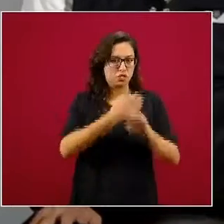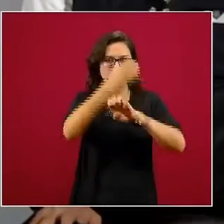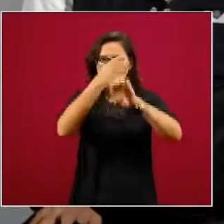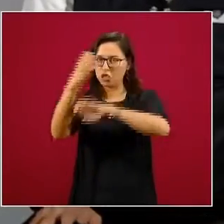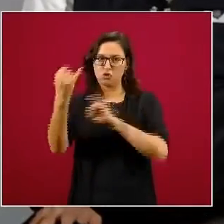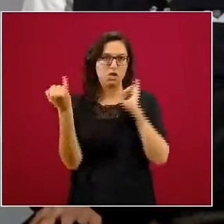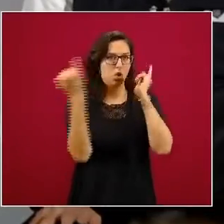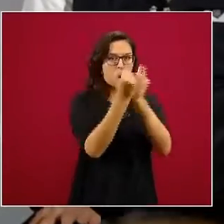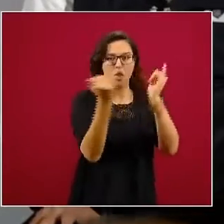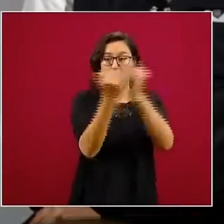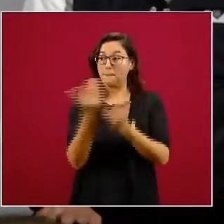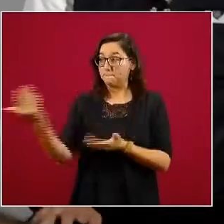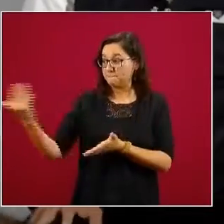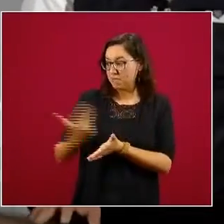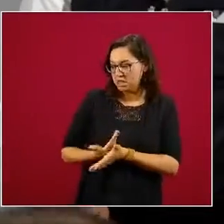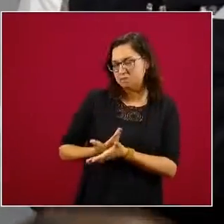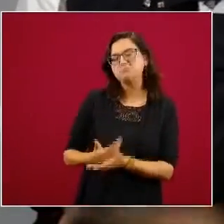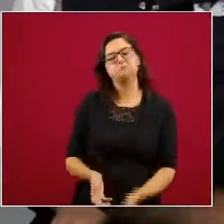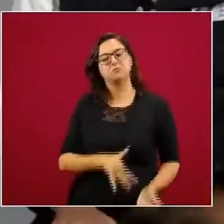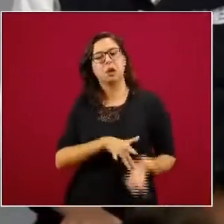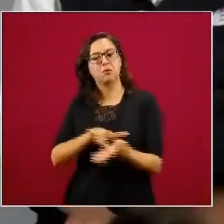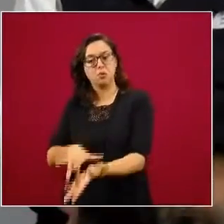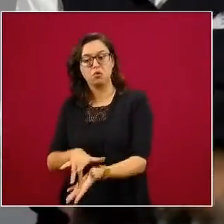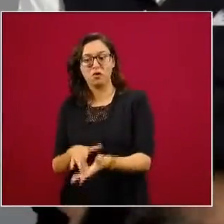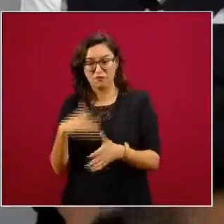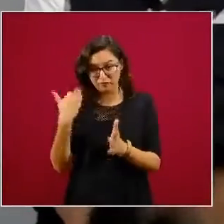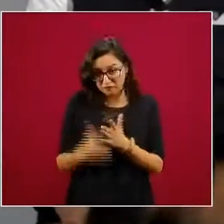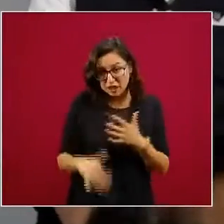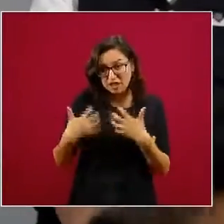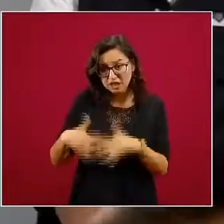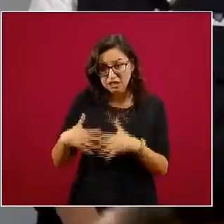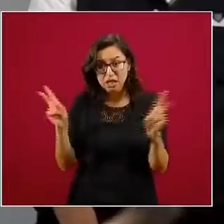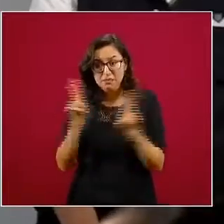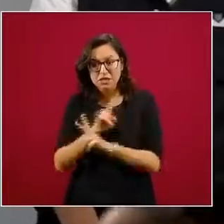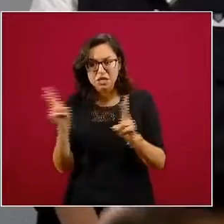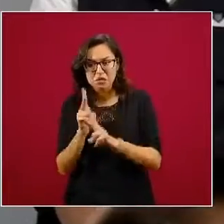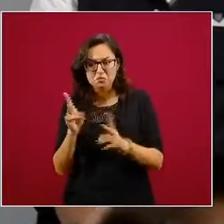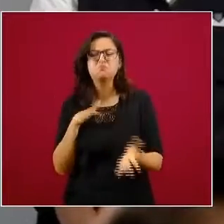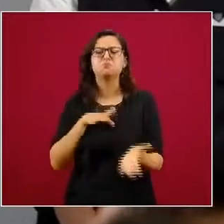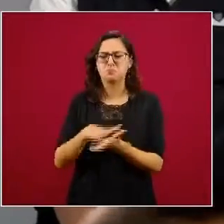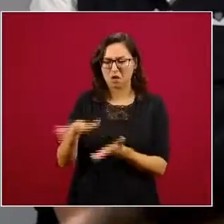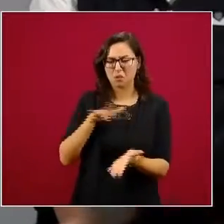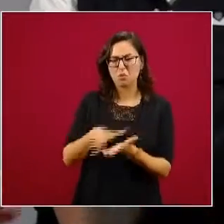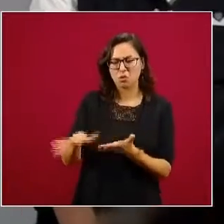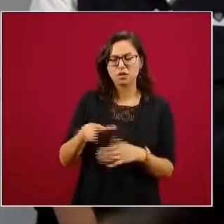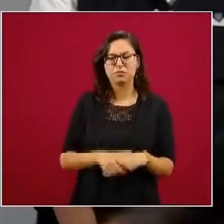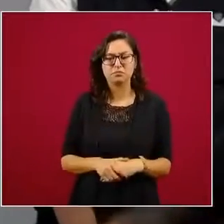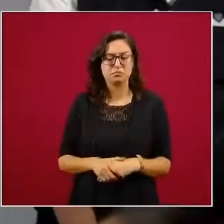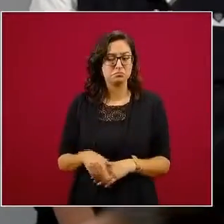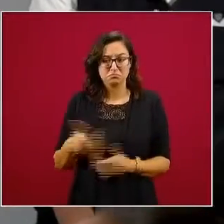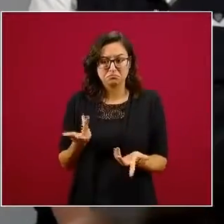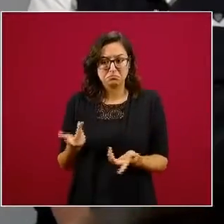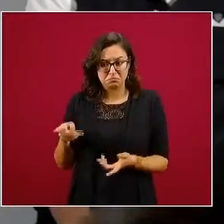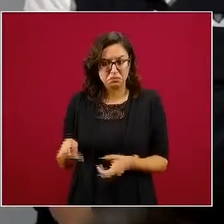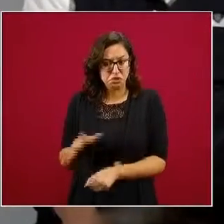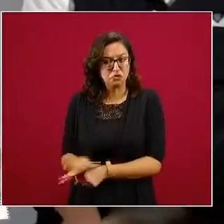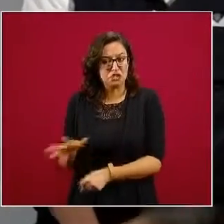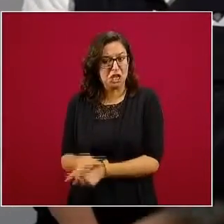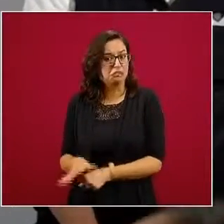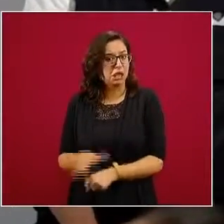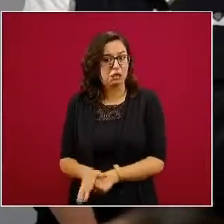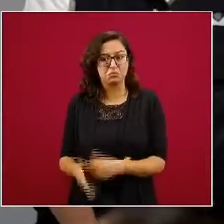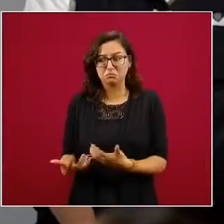reunión de trabajo técnico a la que se refiere el doctor Martínez nos permitió ver una vez más que se está haciendo un buen trabajo y es el